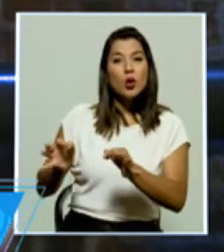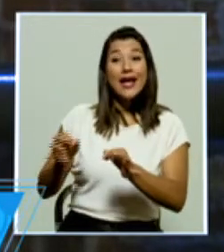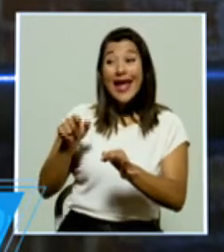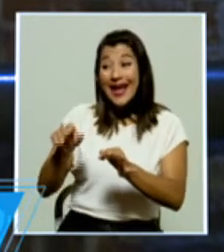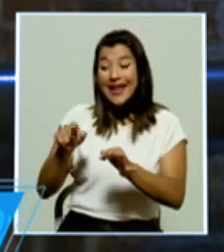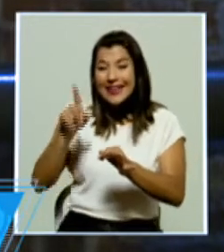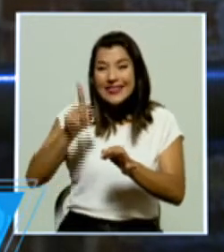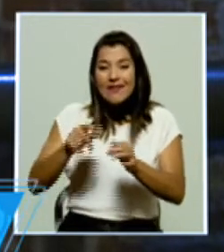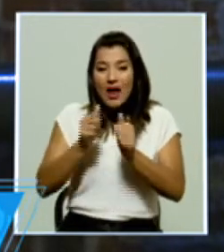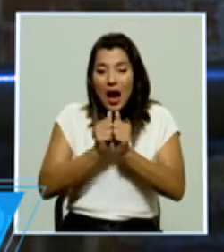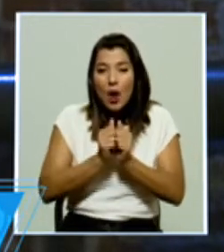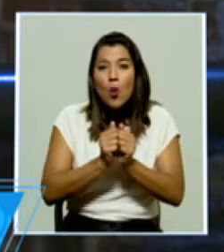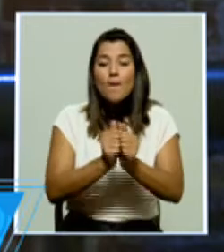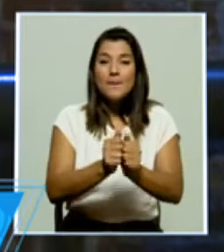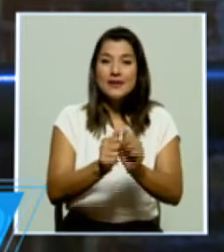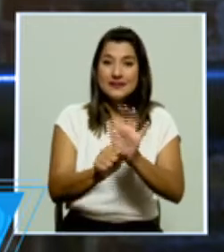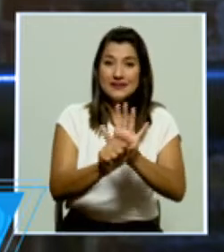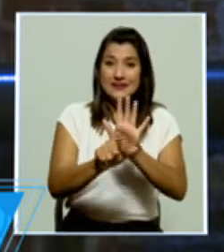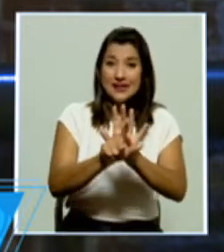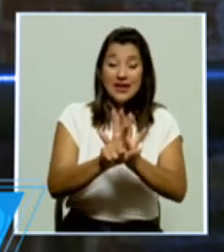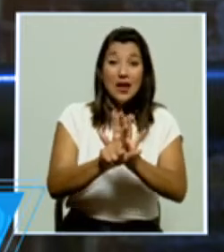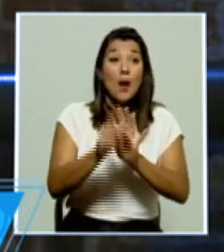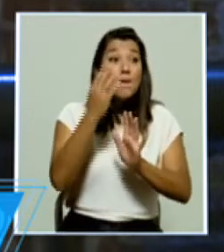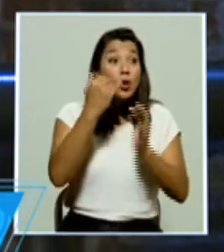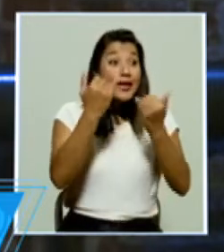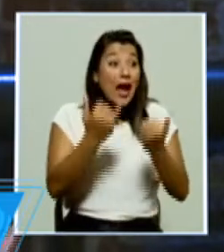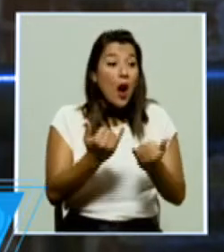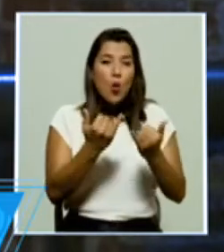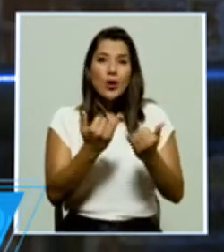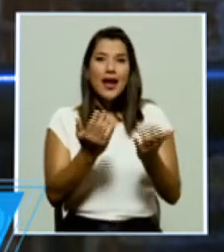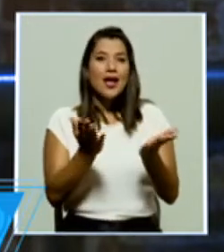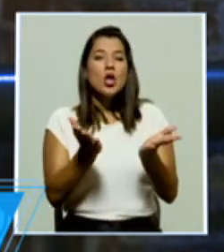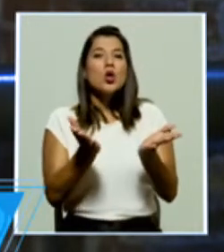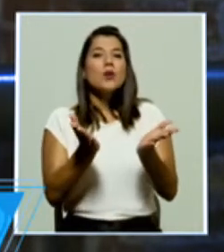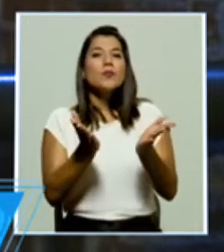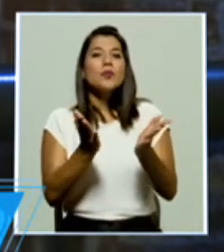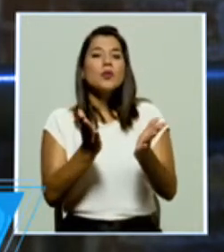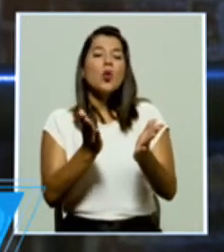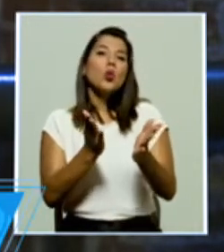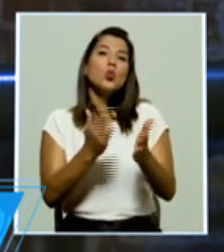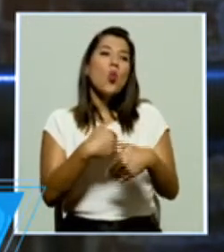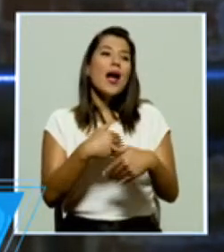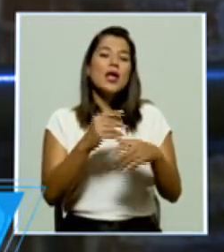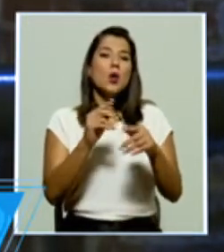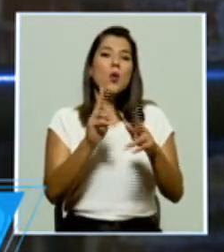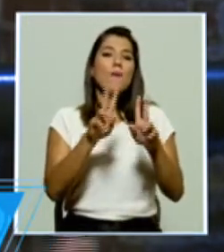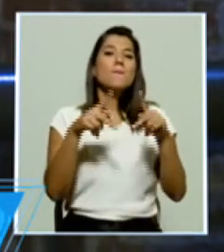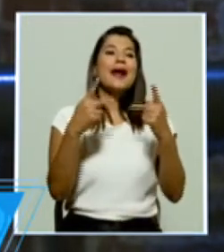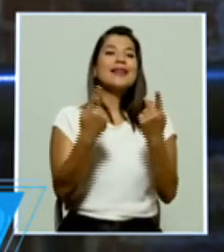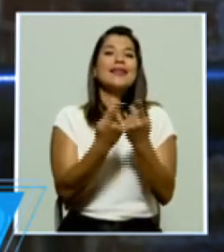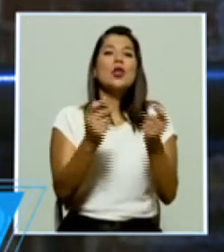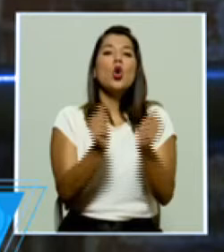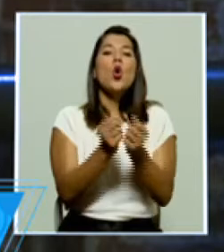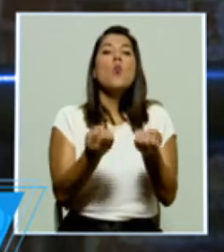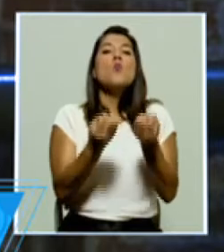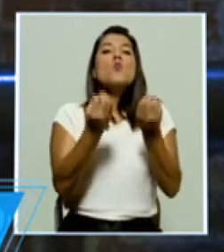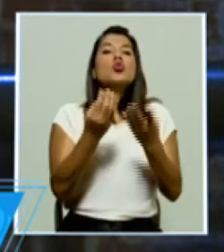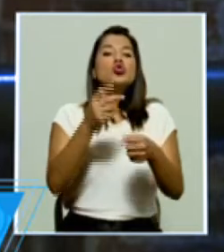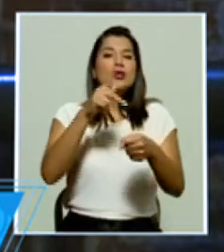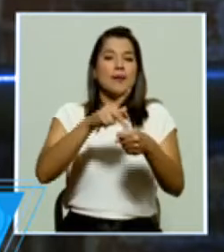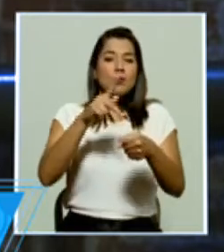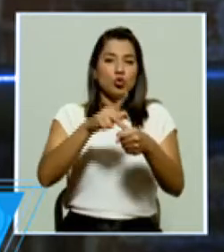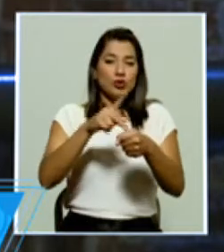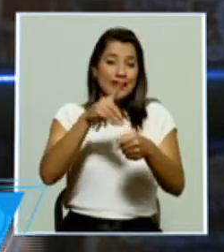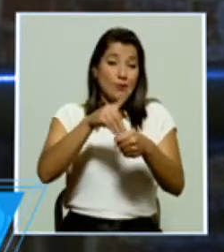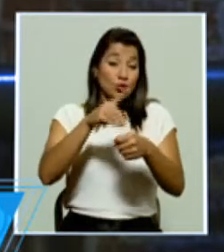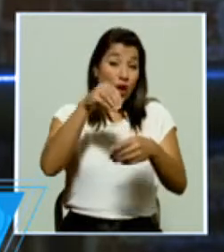un momento en el que no hay mayoría en los parlamentos y que seguramente no vamos a volver a tener mayoría en la Asamblea Legislativa en muchos otros periodos presidenciales